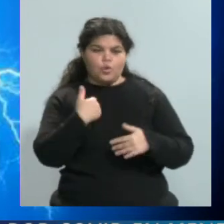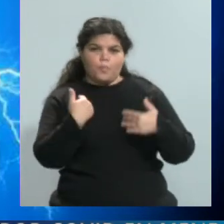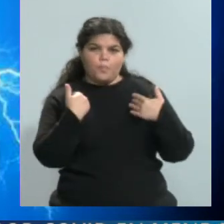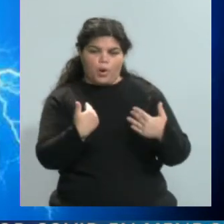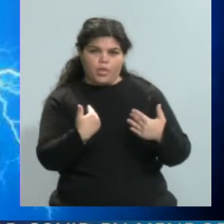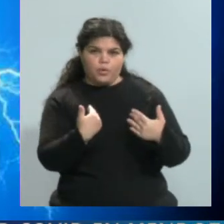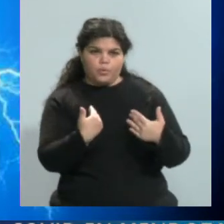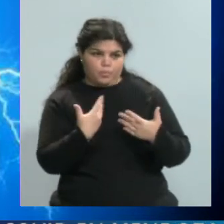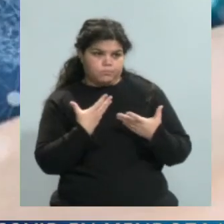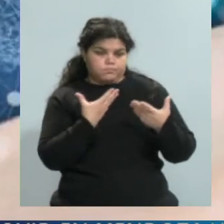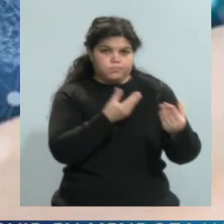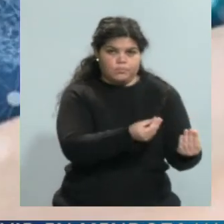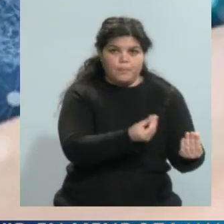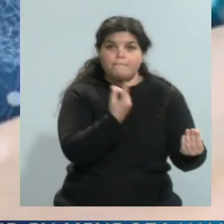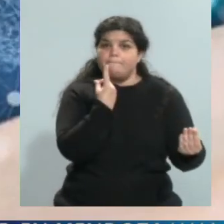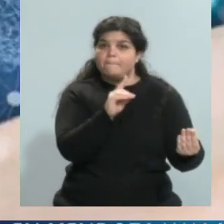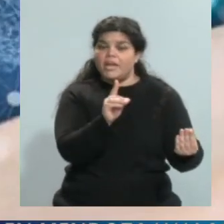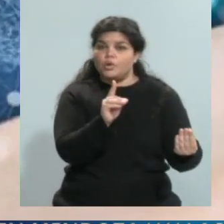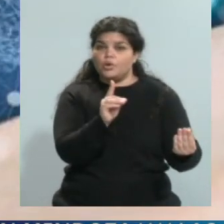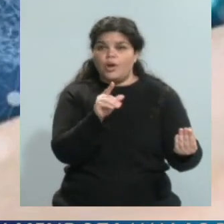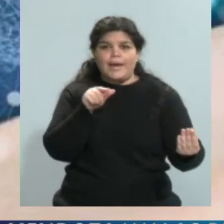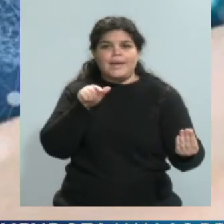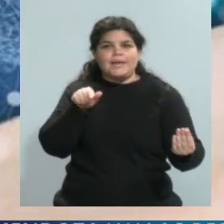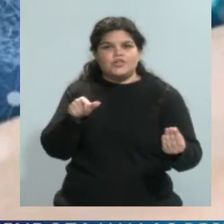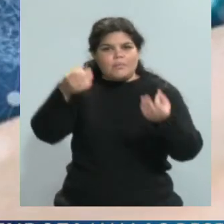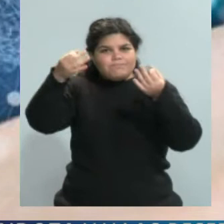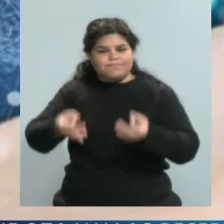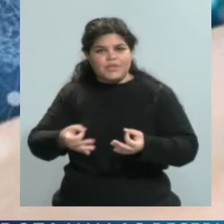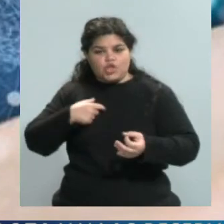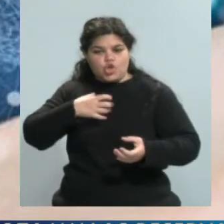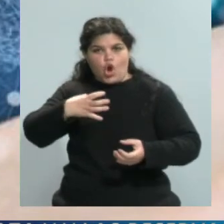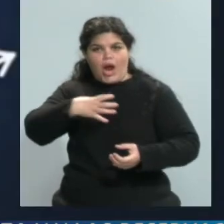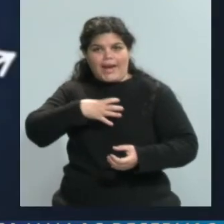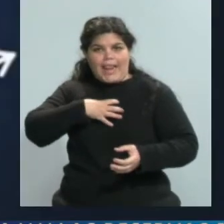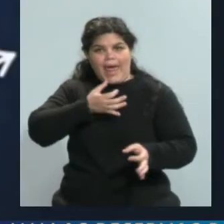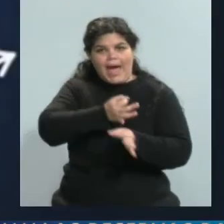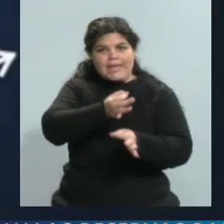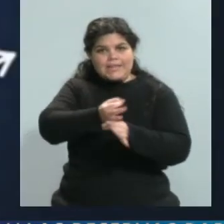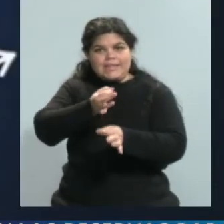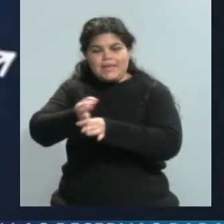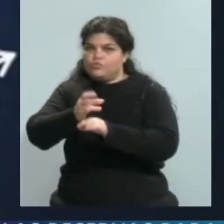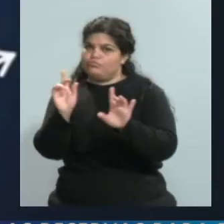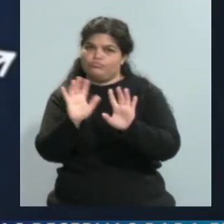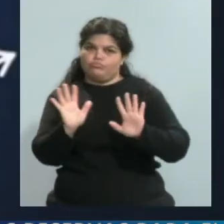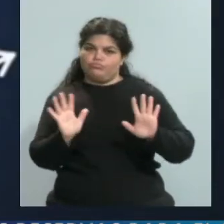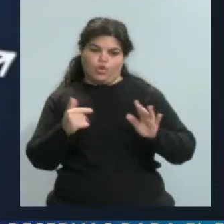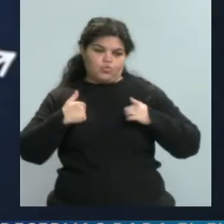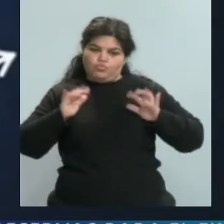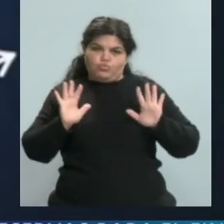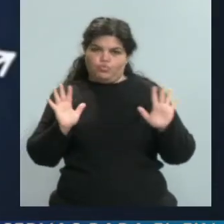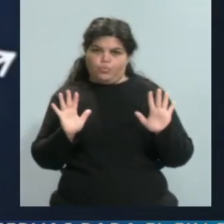como coach, pero no como institución. Bien. Así que yo no doy clases puntuales, sí acompaño en la sesión de